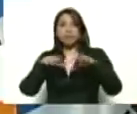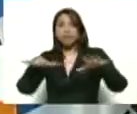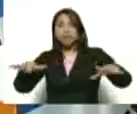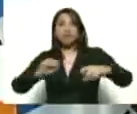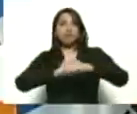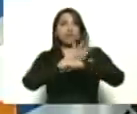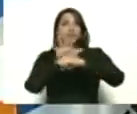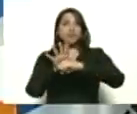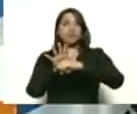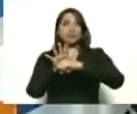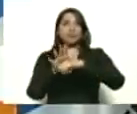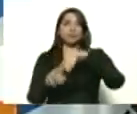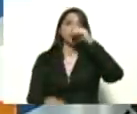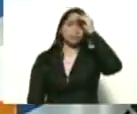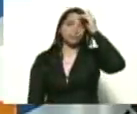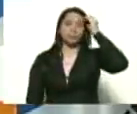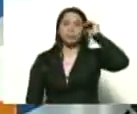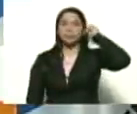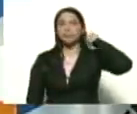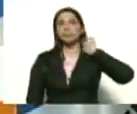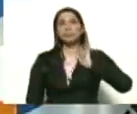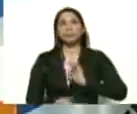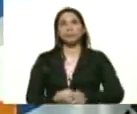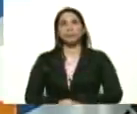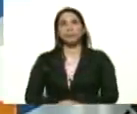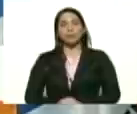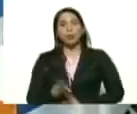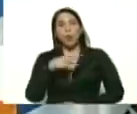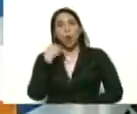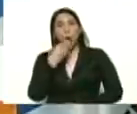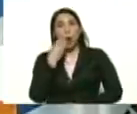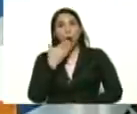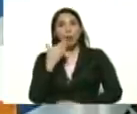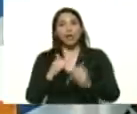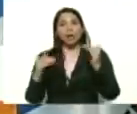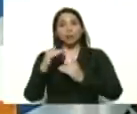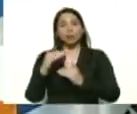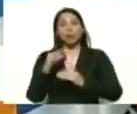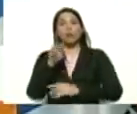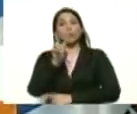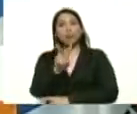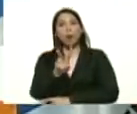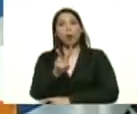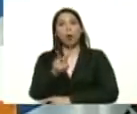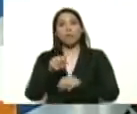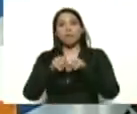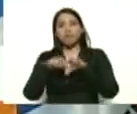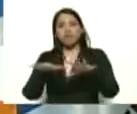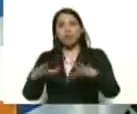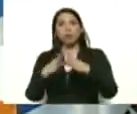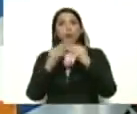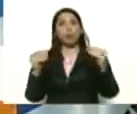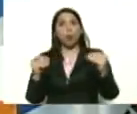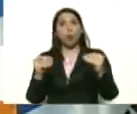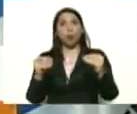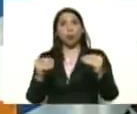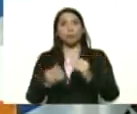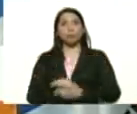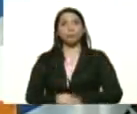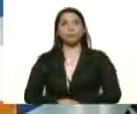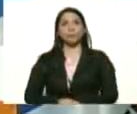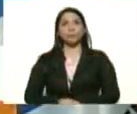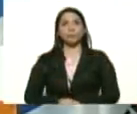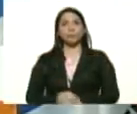COVID-19. Entre el adulto y los adolescentes había 2 contagiados y todos fueron encontrados